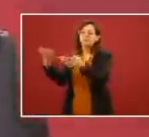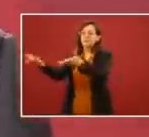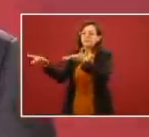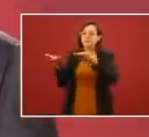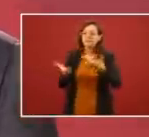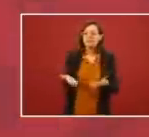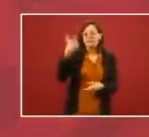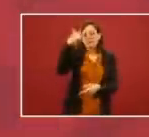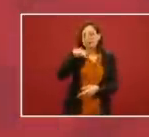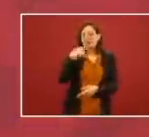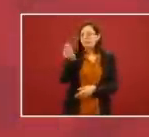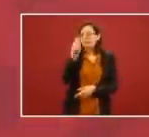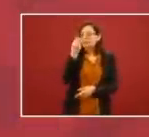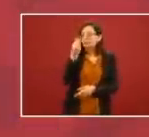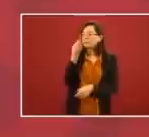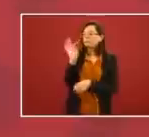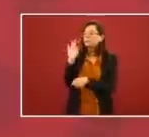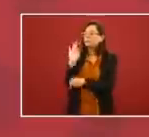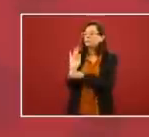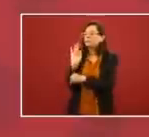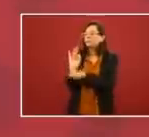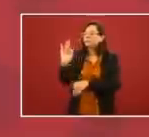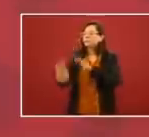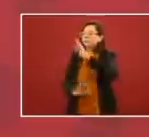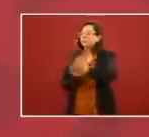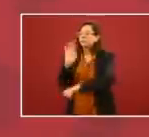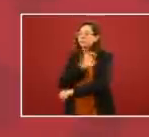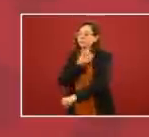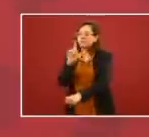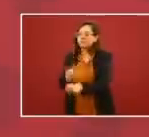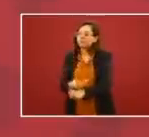darles trato especial.